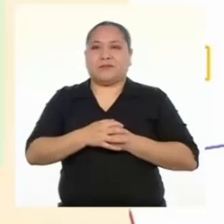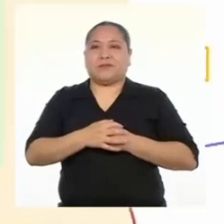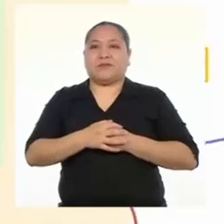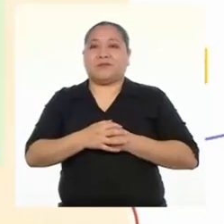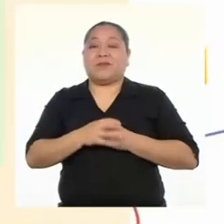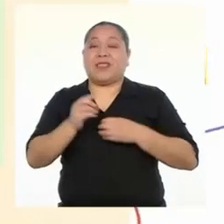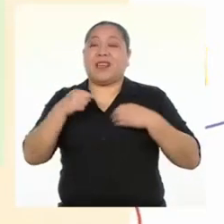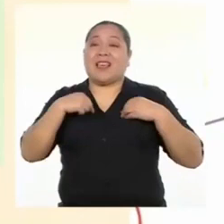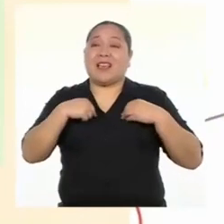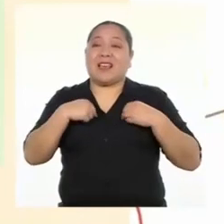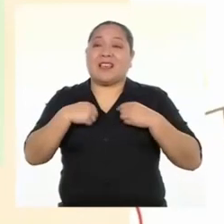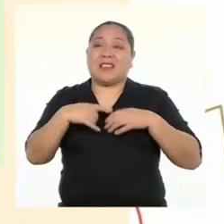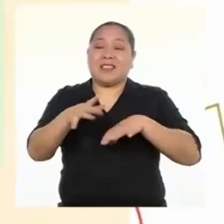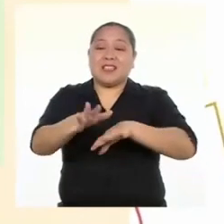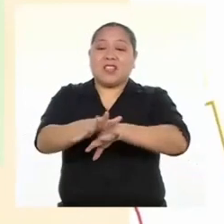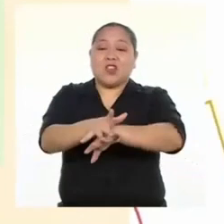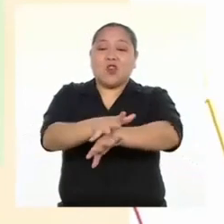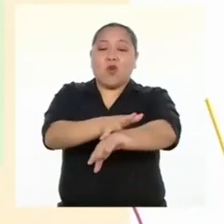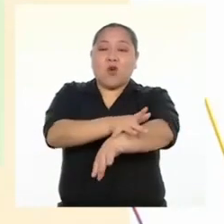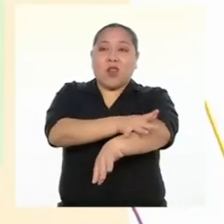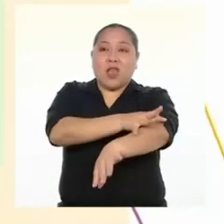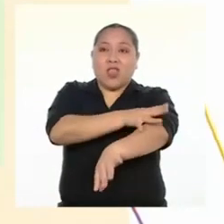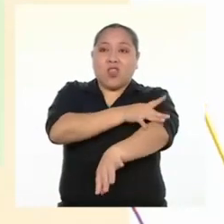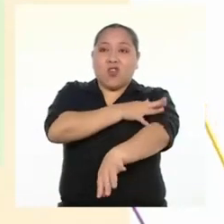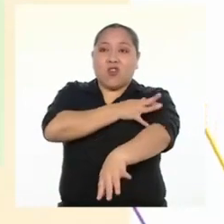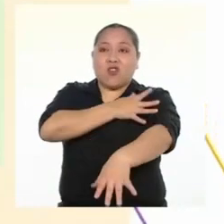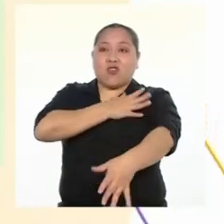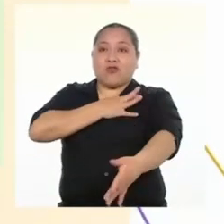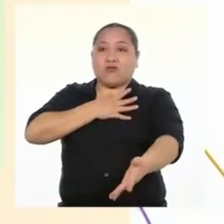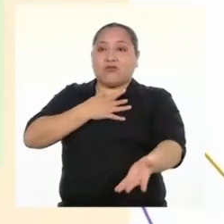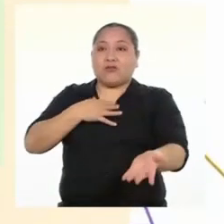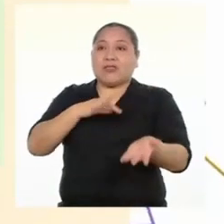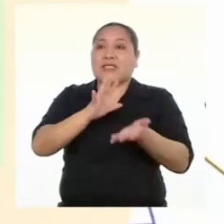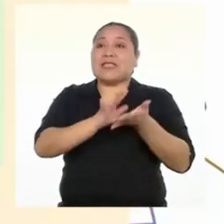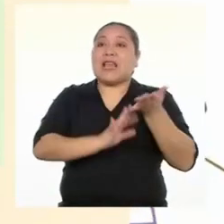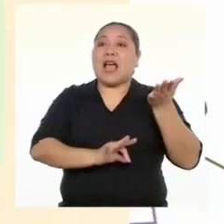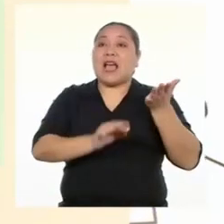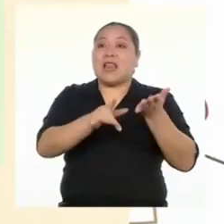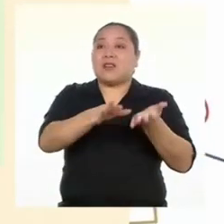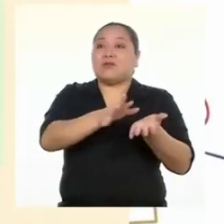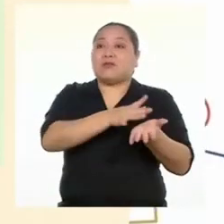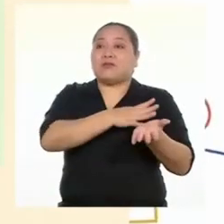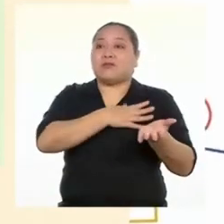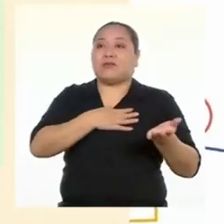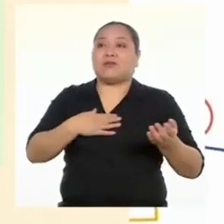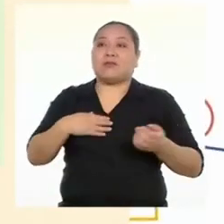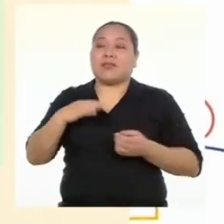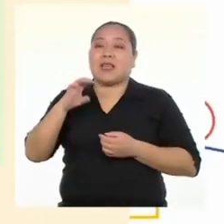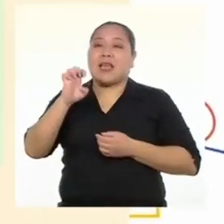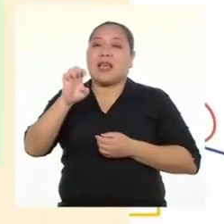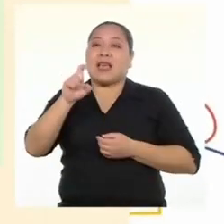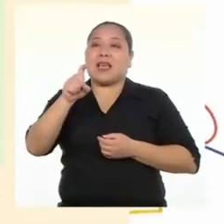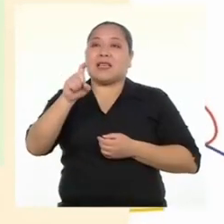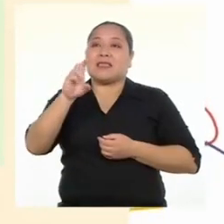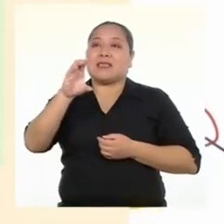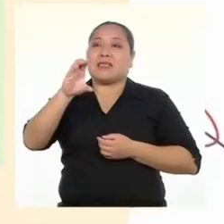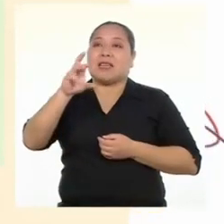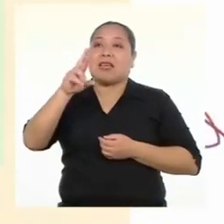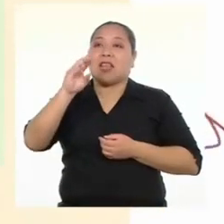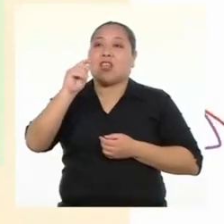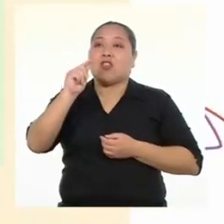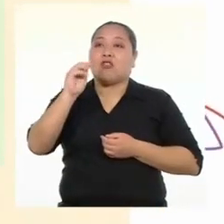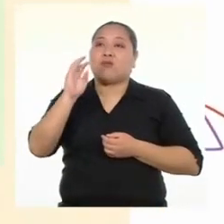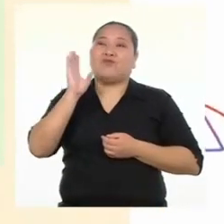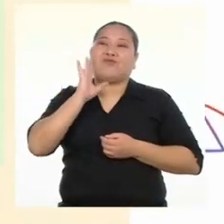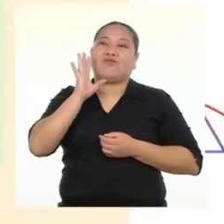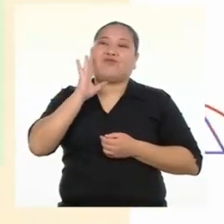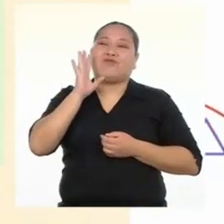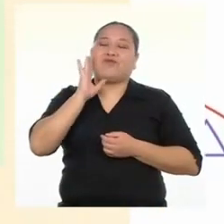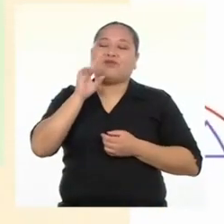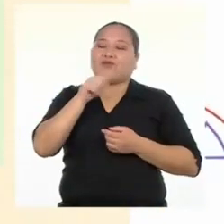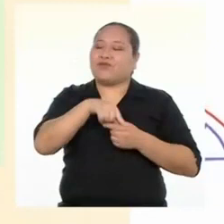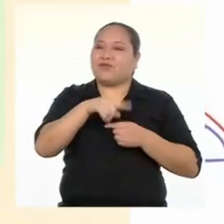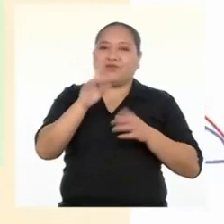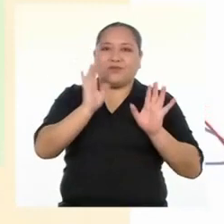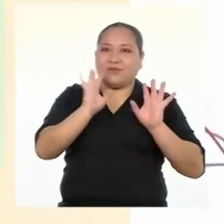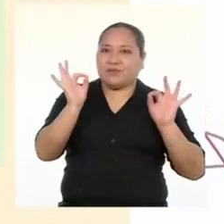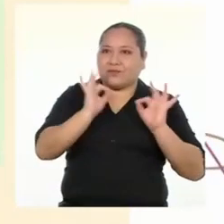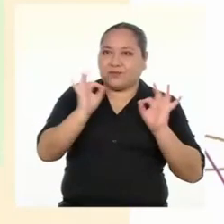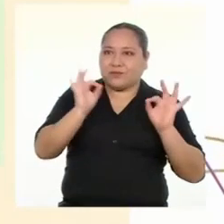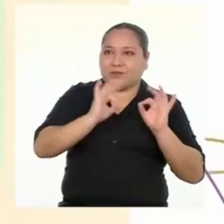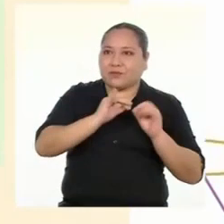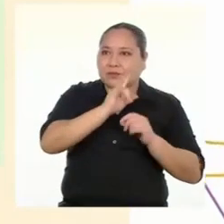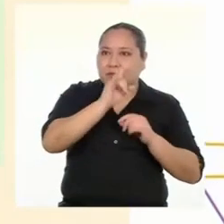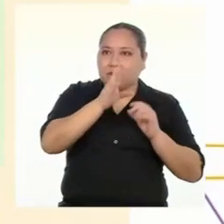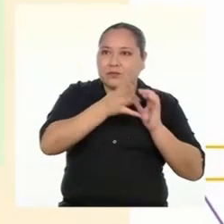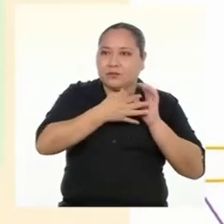¿Hablas del circulatorio y excretor? El aparato excretor es el encargado de sacar del organismo los desechos que han